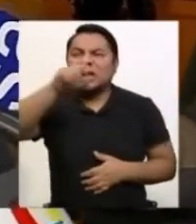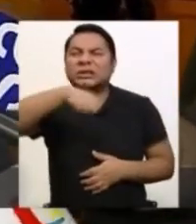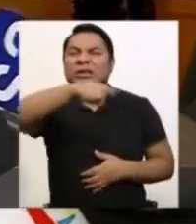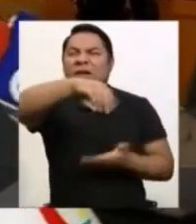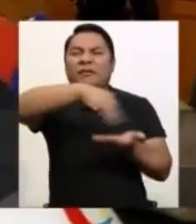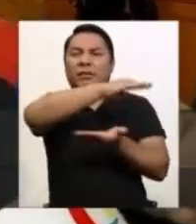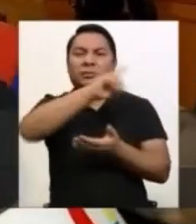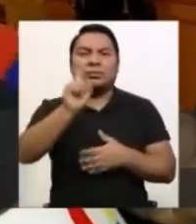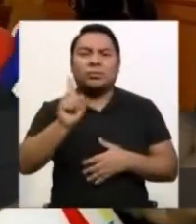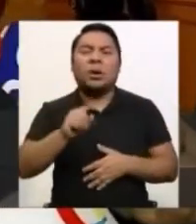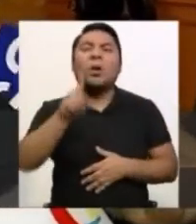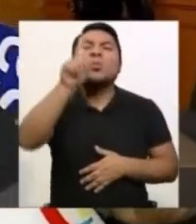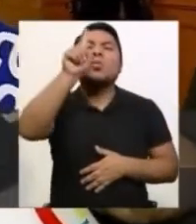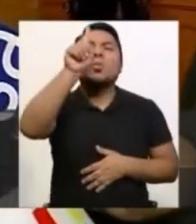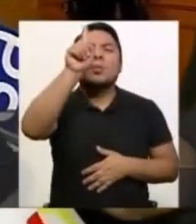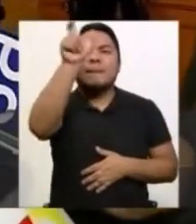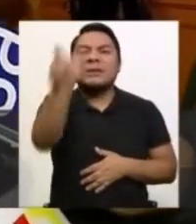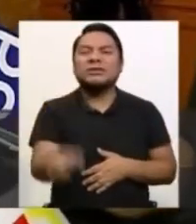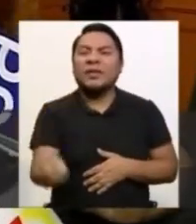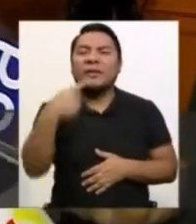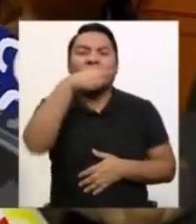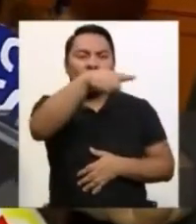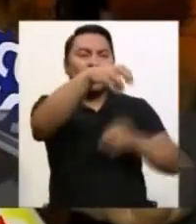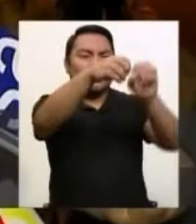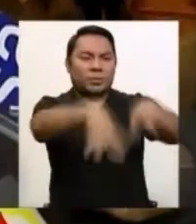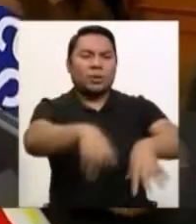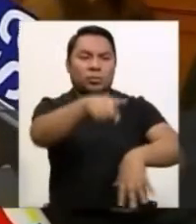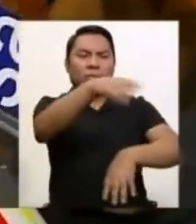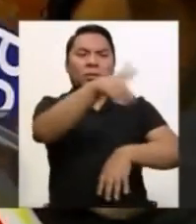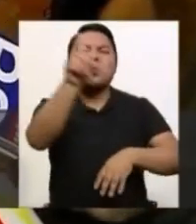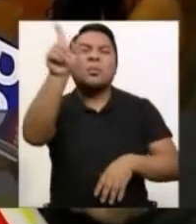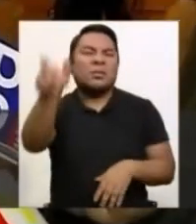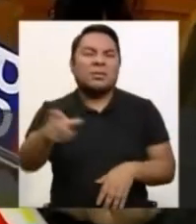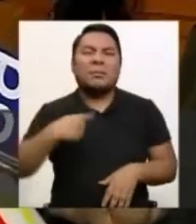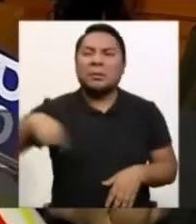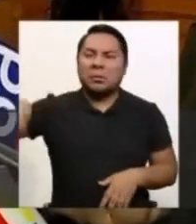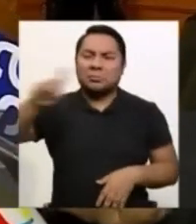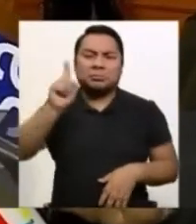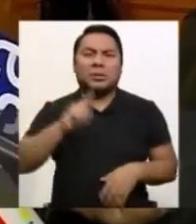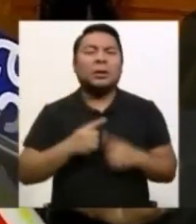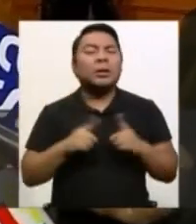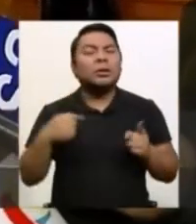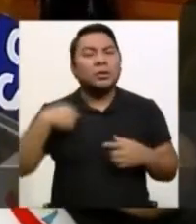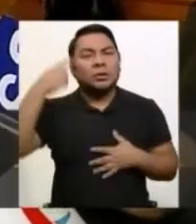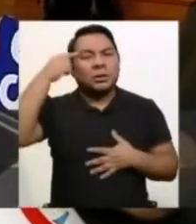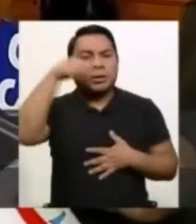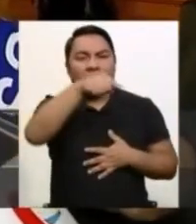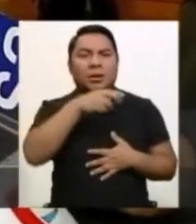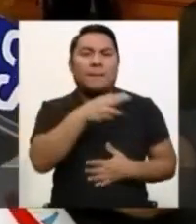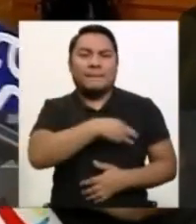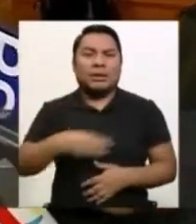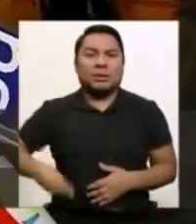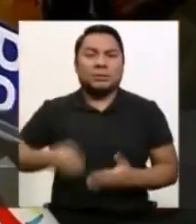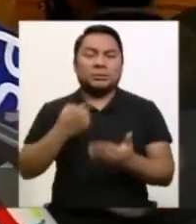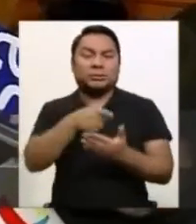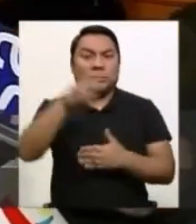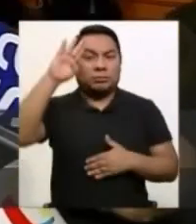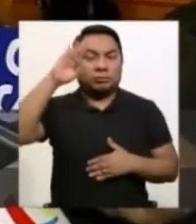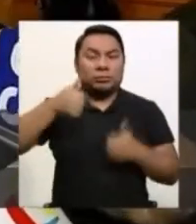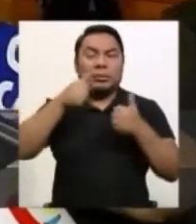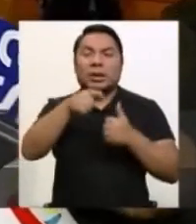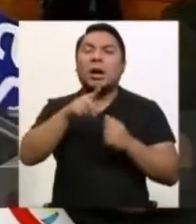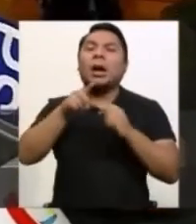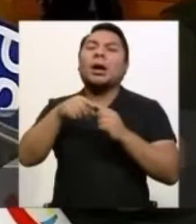dijo, renuncie usted. Yo creo que el señor Bas Hombrío ha venido a responder temas y hay temas que no los ha